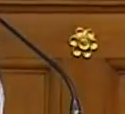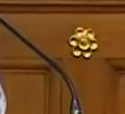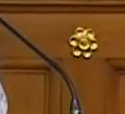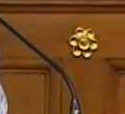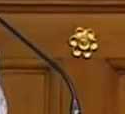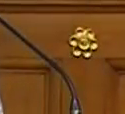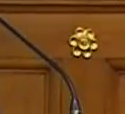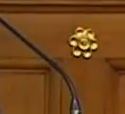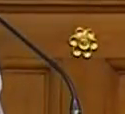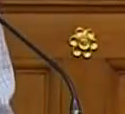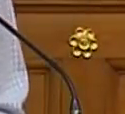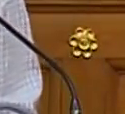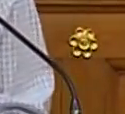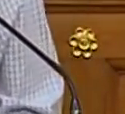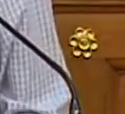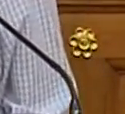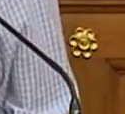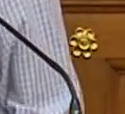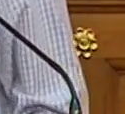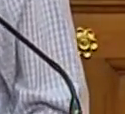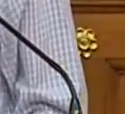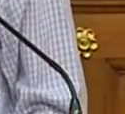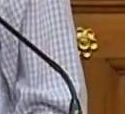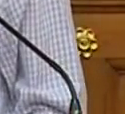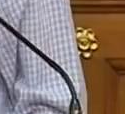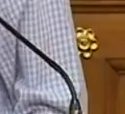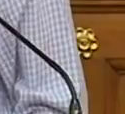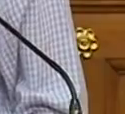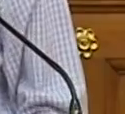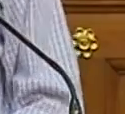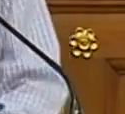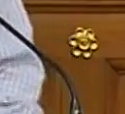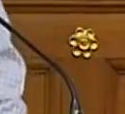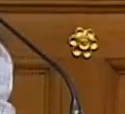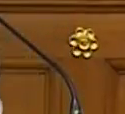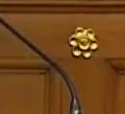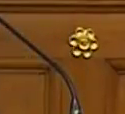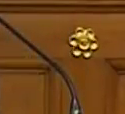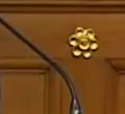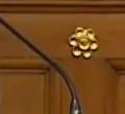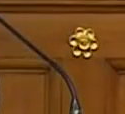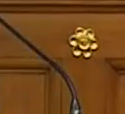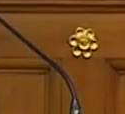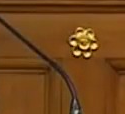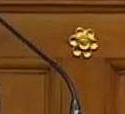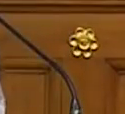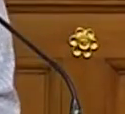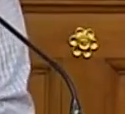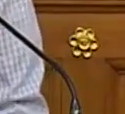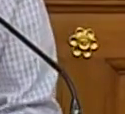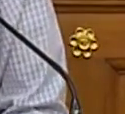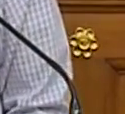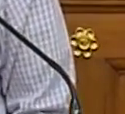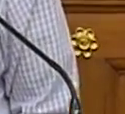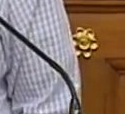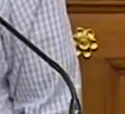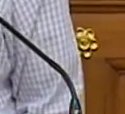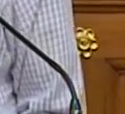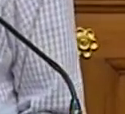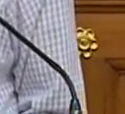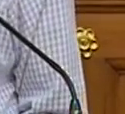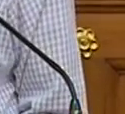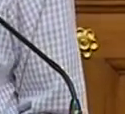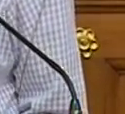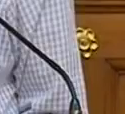buscar la esencia de ese problema. Y hubo una reunión en la noche del 23 de